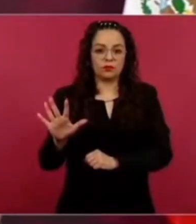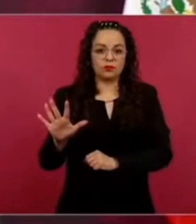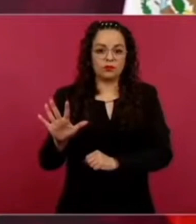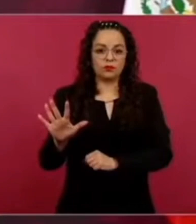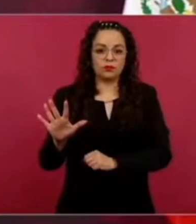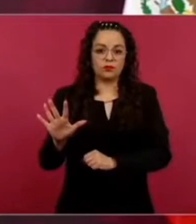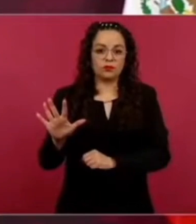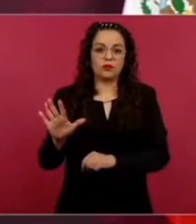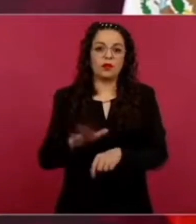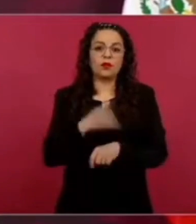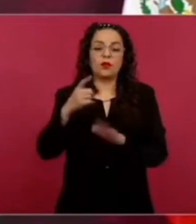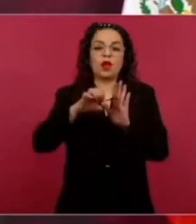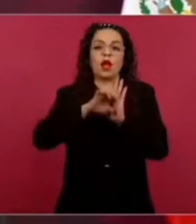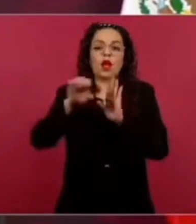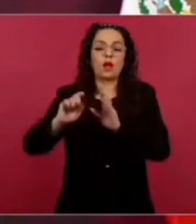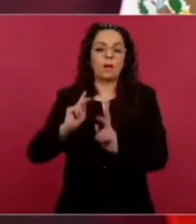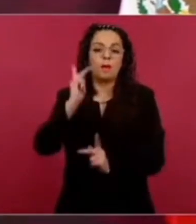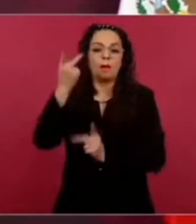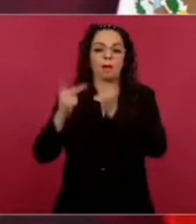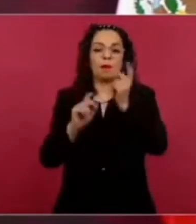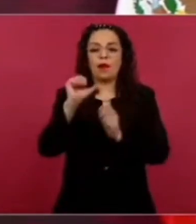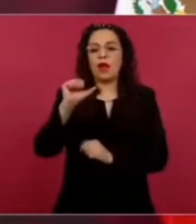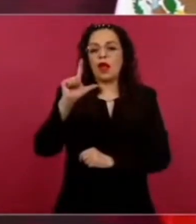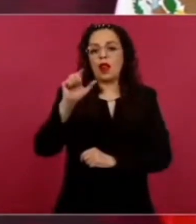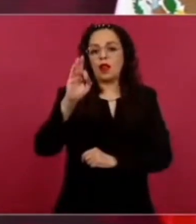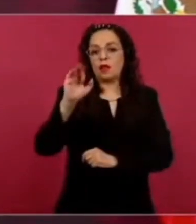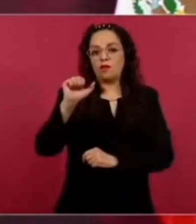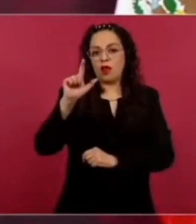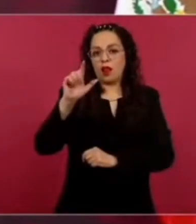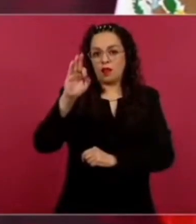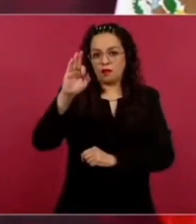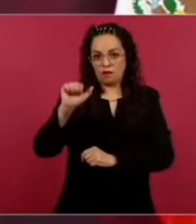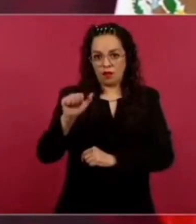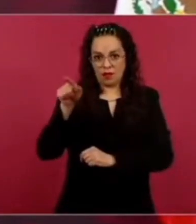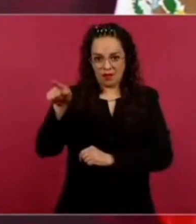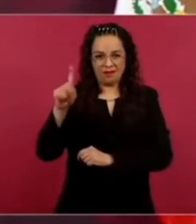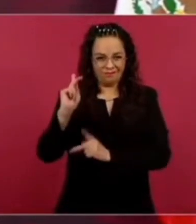sembrando alfalfa, que requiere muchísima agua,